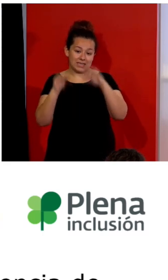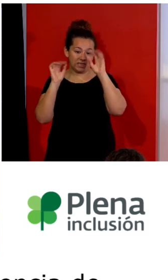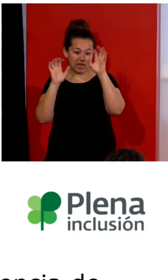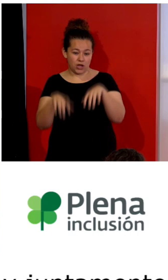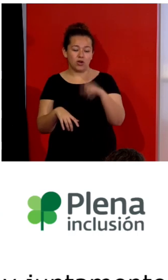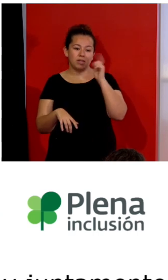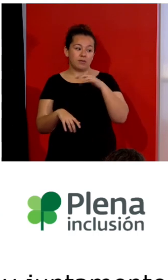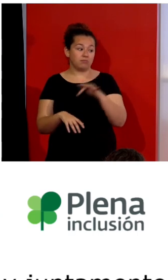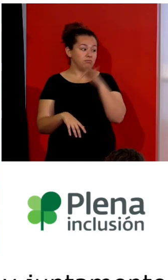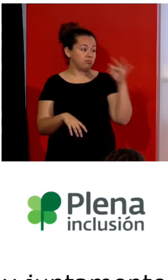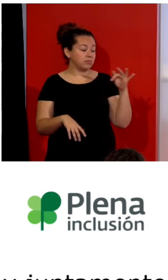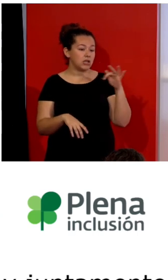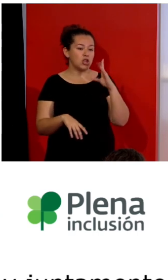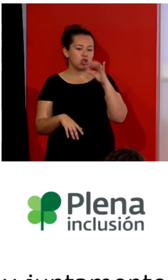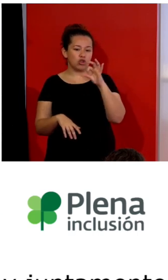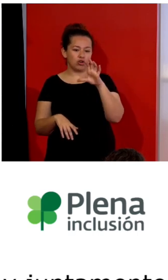Redondo Martín,